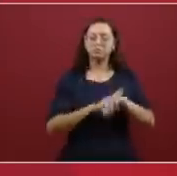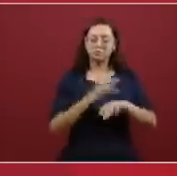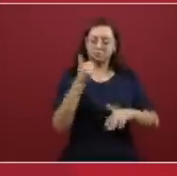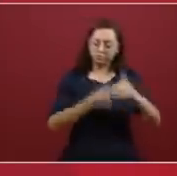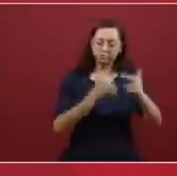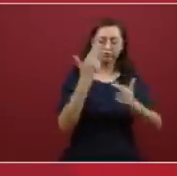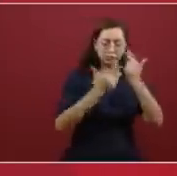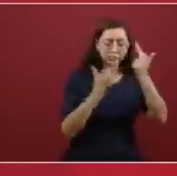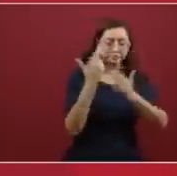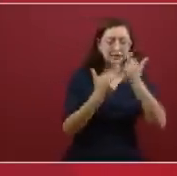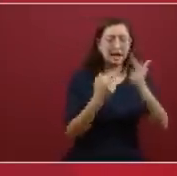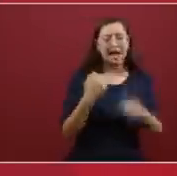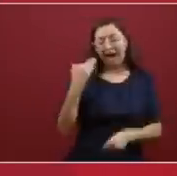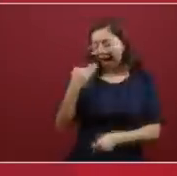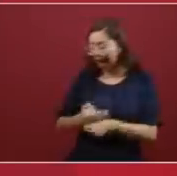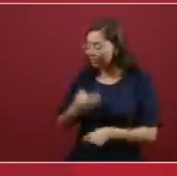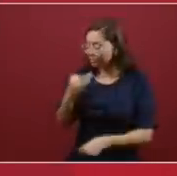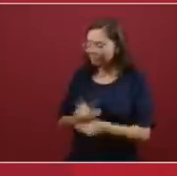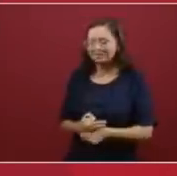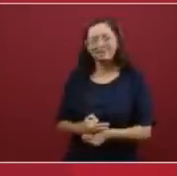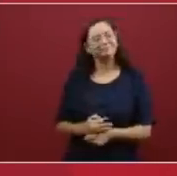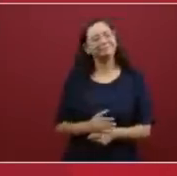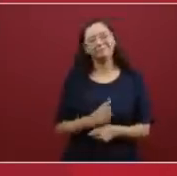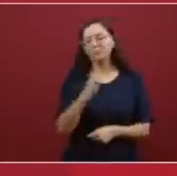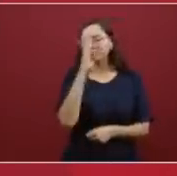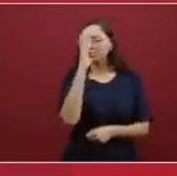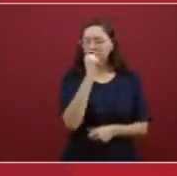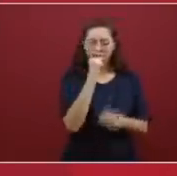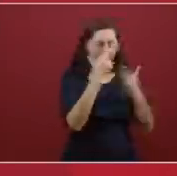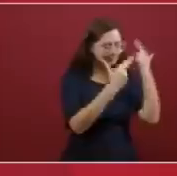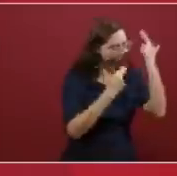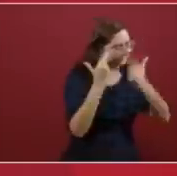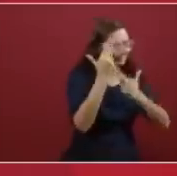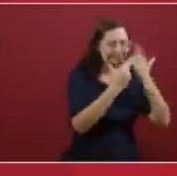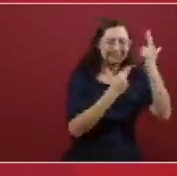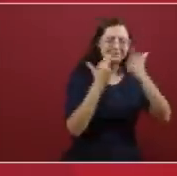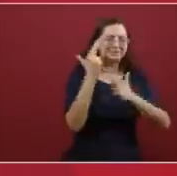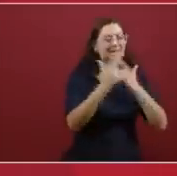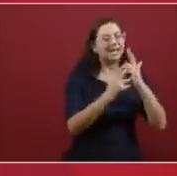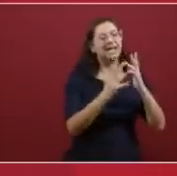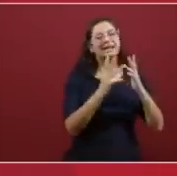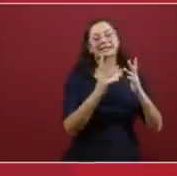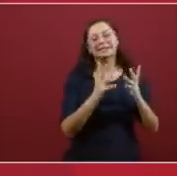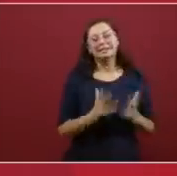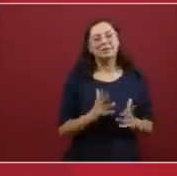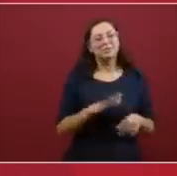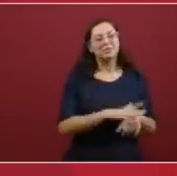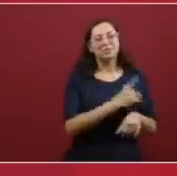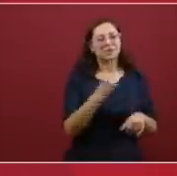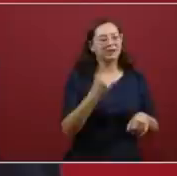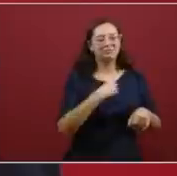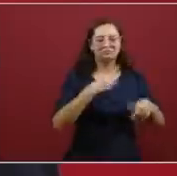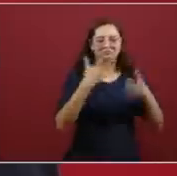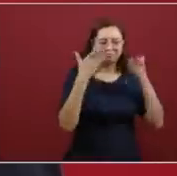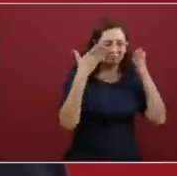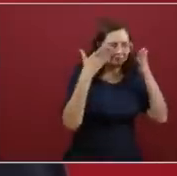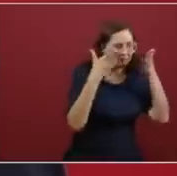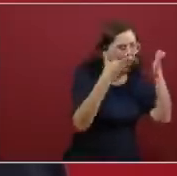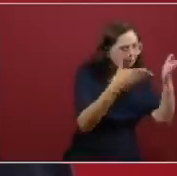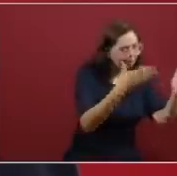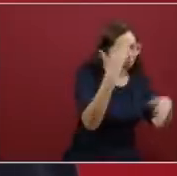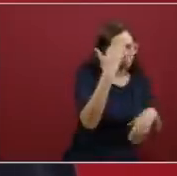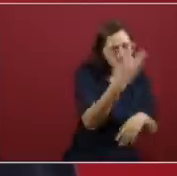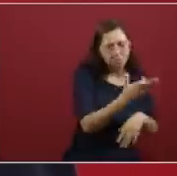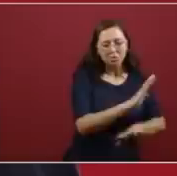que queremos es seguir avanzando sin